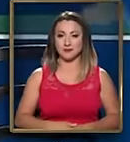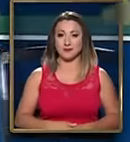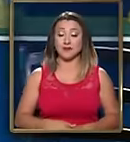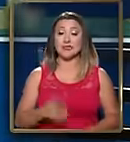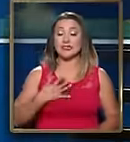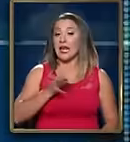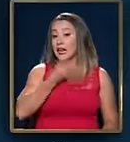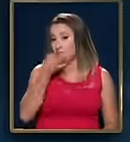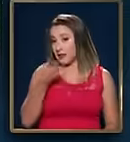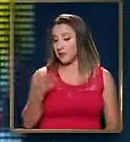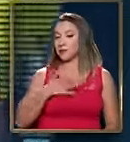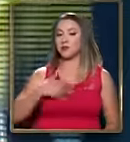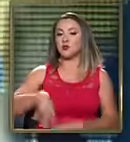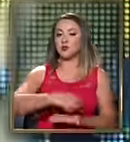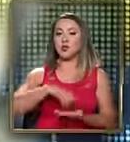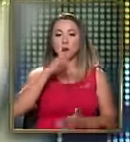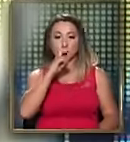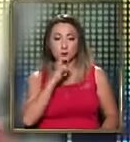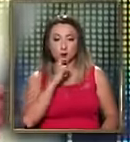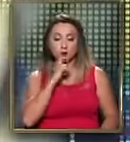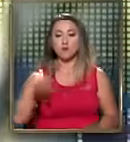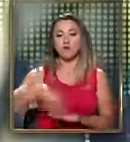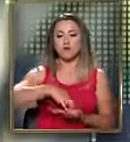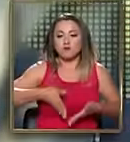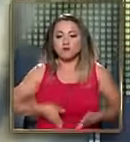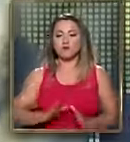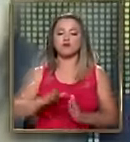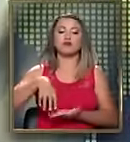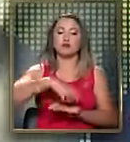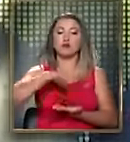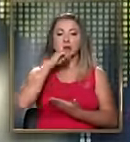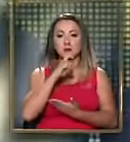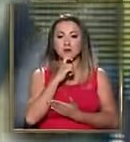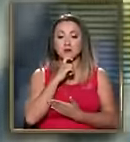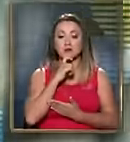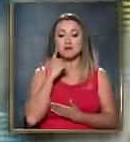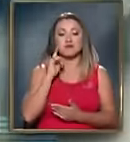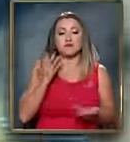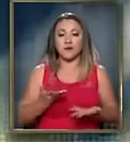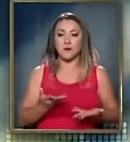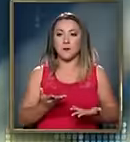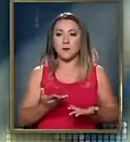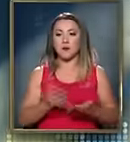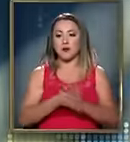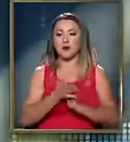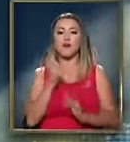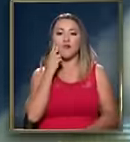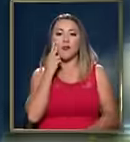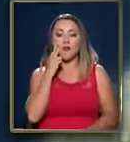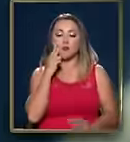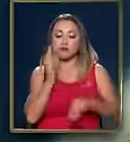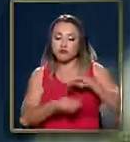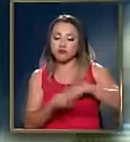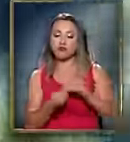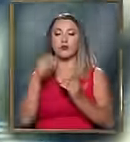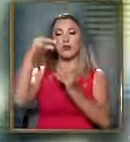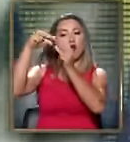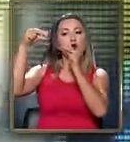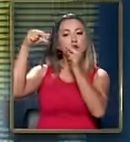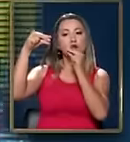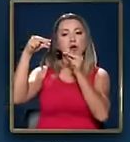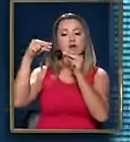Yo les contaba que soy de la ciudad de Curicó, una ciudad básicamente vitivinícola. Pero para que la uva pueda convertirse en vino,